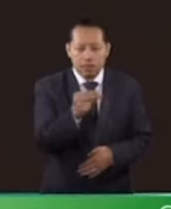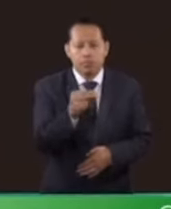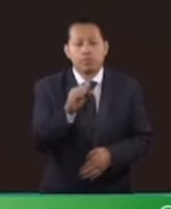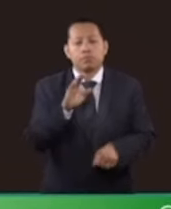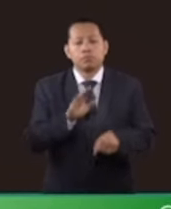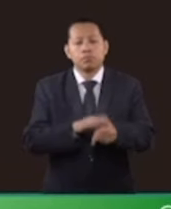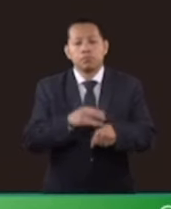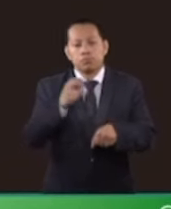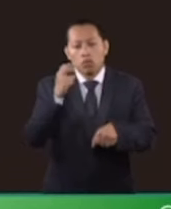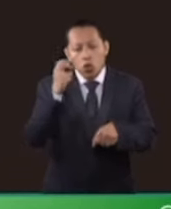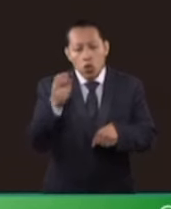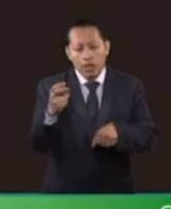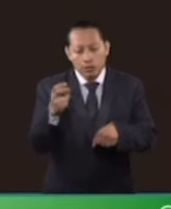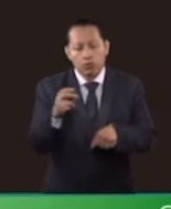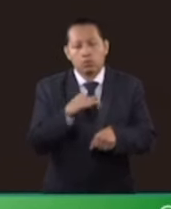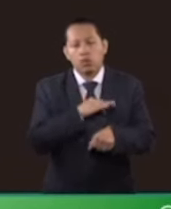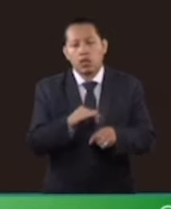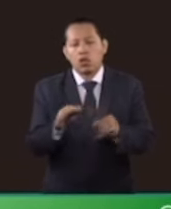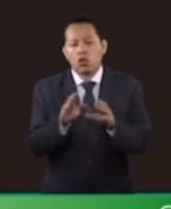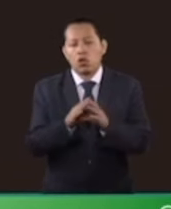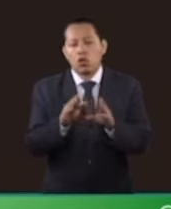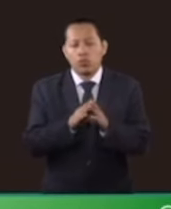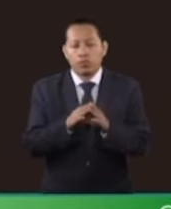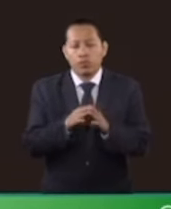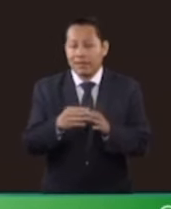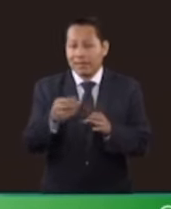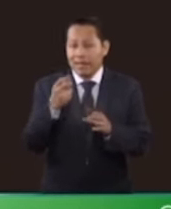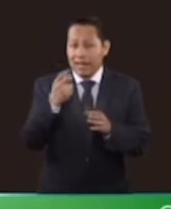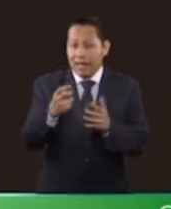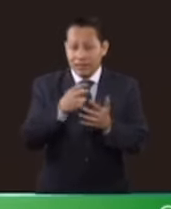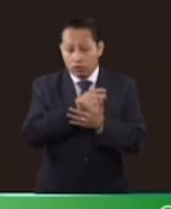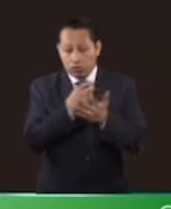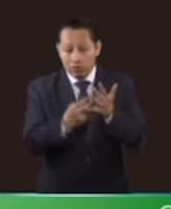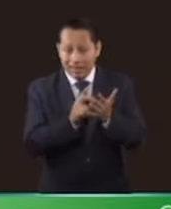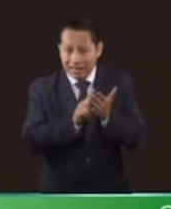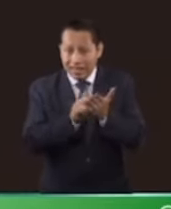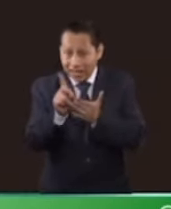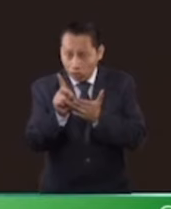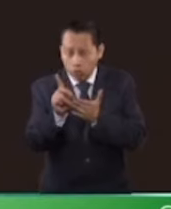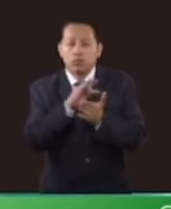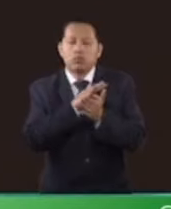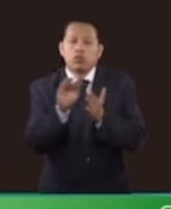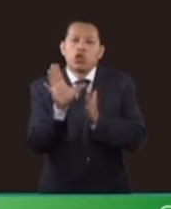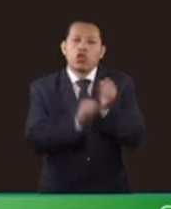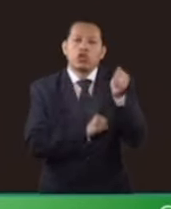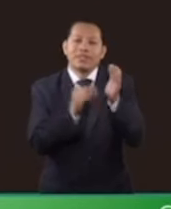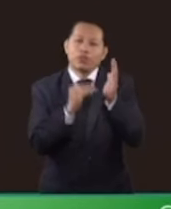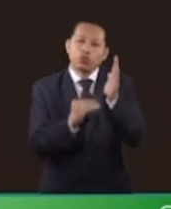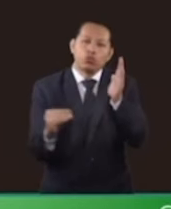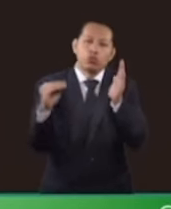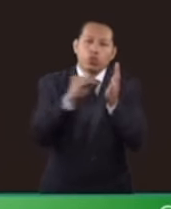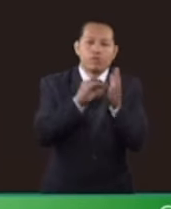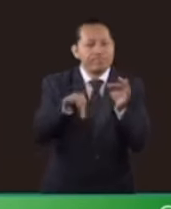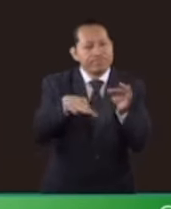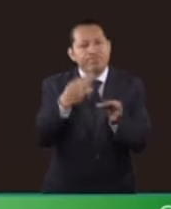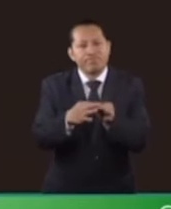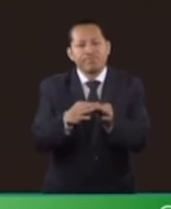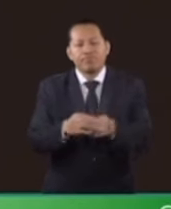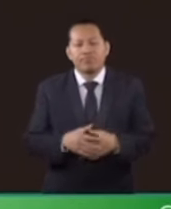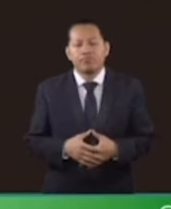acierto llevar estos derechos a la constitución